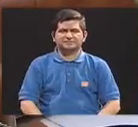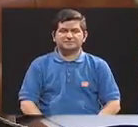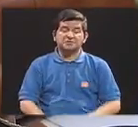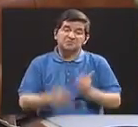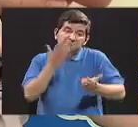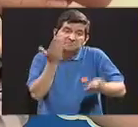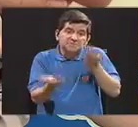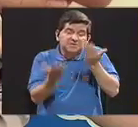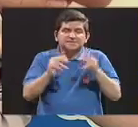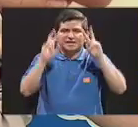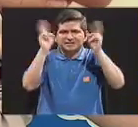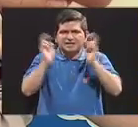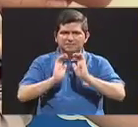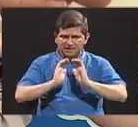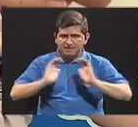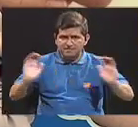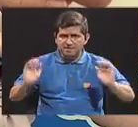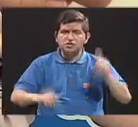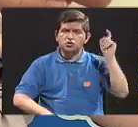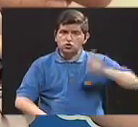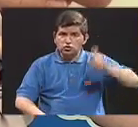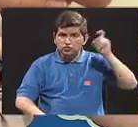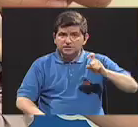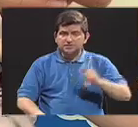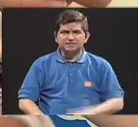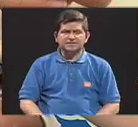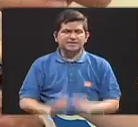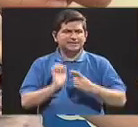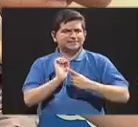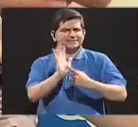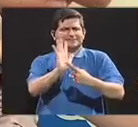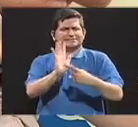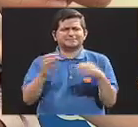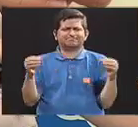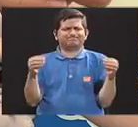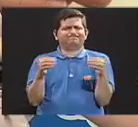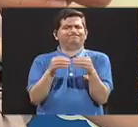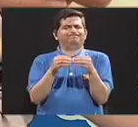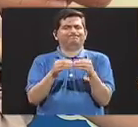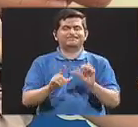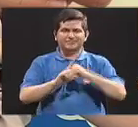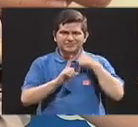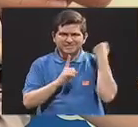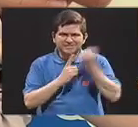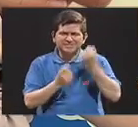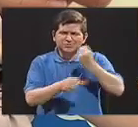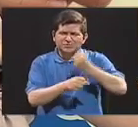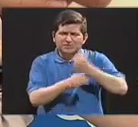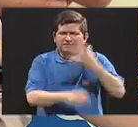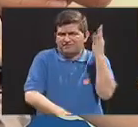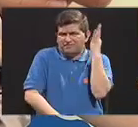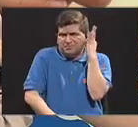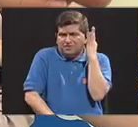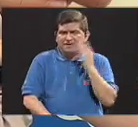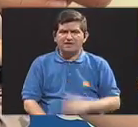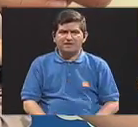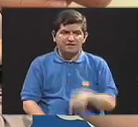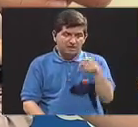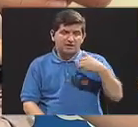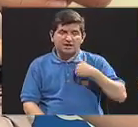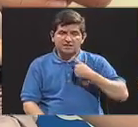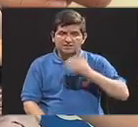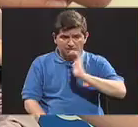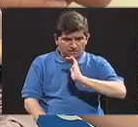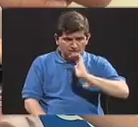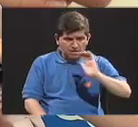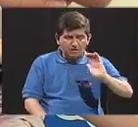otra probablemente en el tema de niños la necesidad sea más manifiesta eh la situación del trabajo de la mujer Eh que